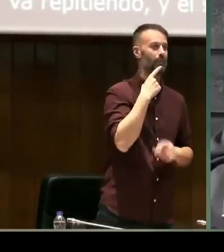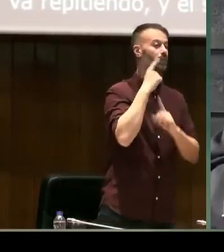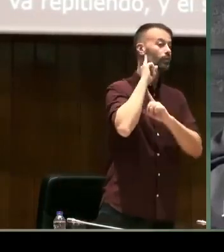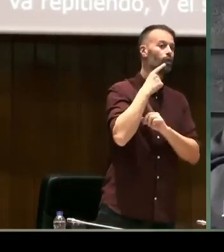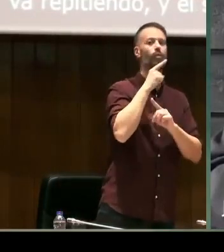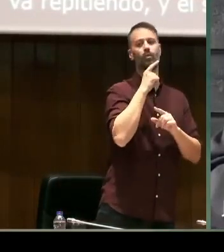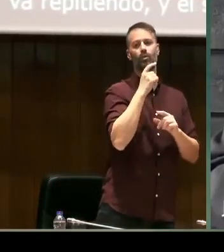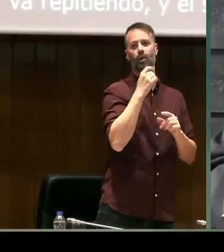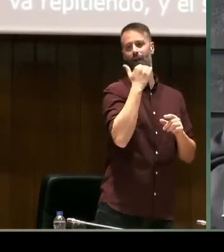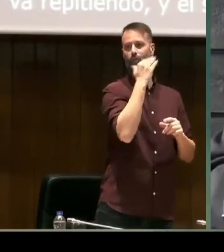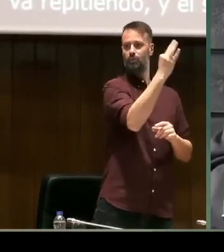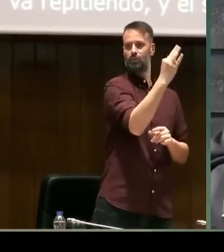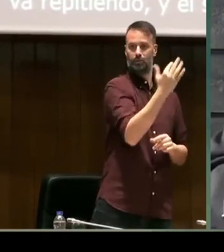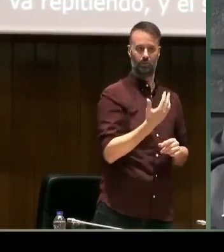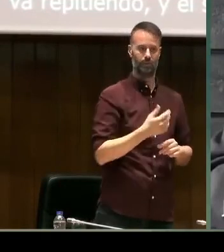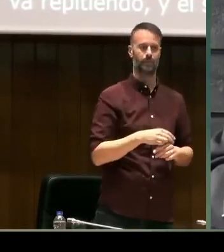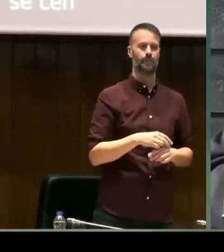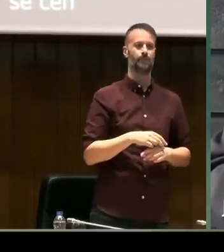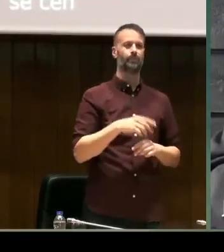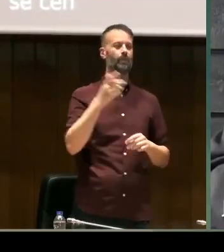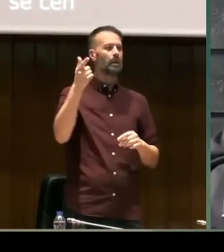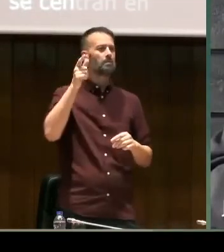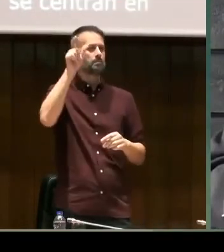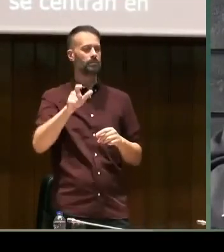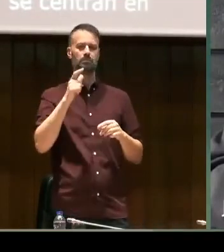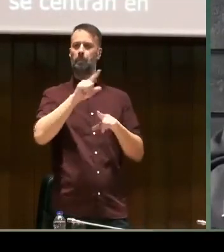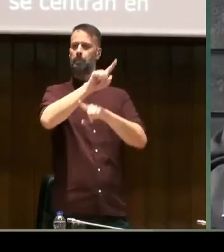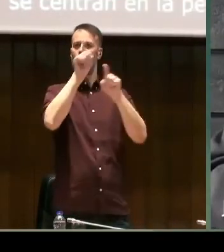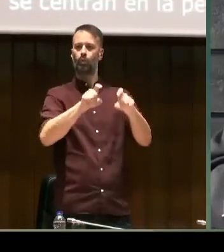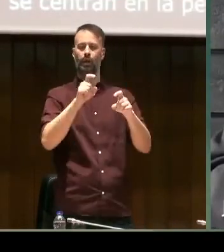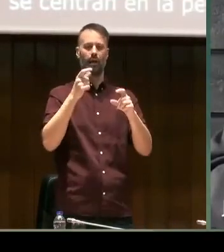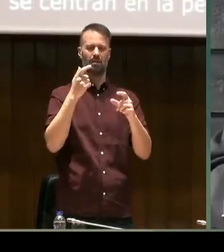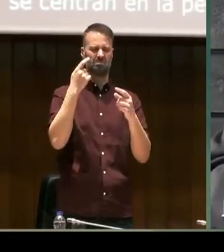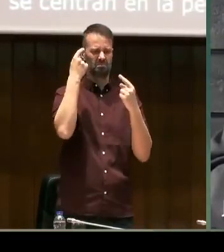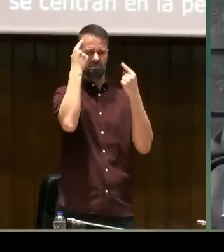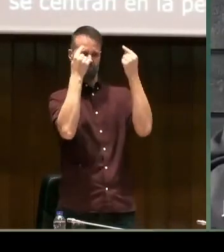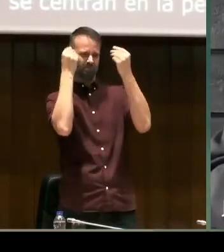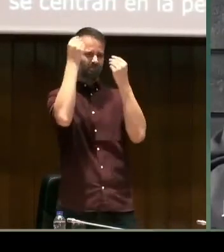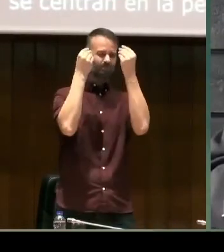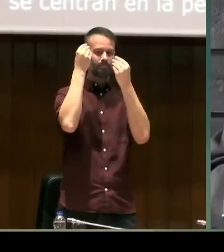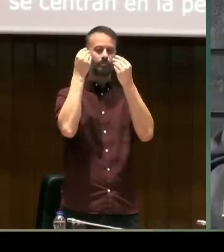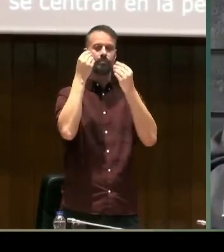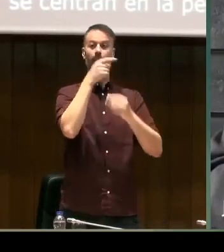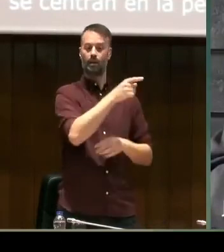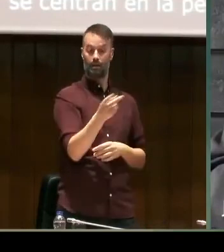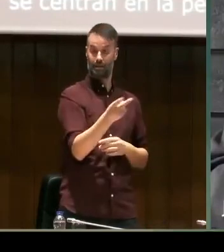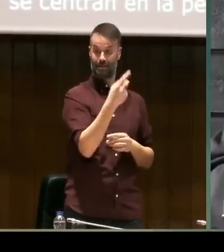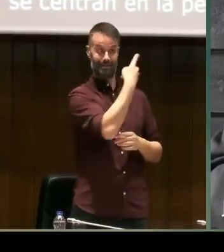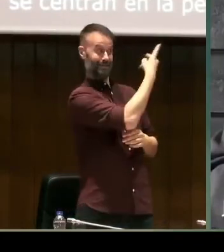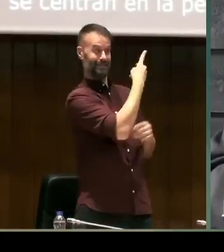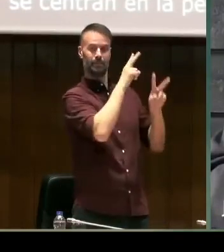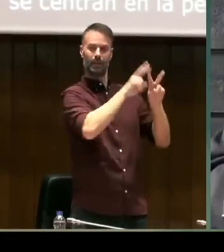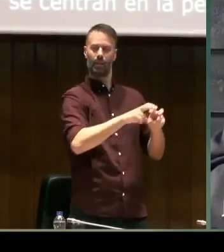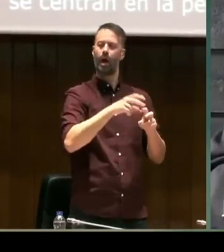perdiendo, sino que estoy ganando. ¿Qué estoy ganando? Sordera. Es decir, un punto de vista positivo. Él mismo lanza esta pregunta y